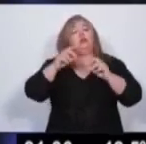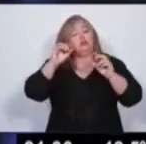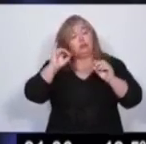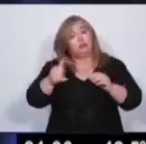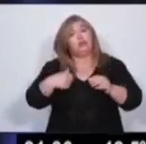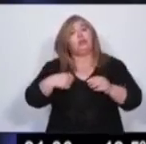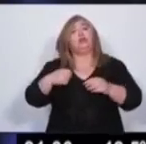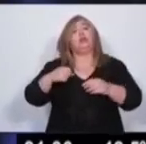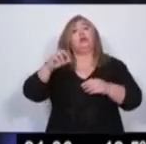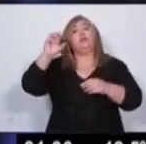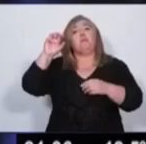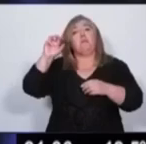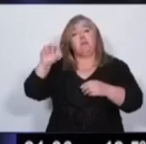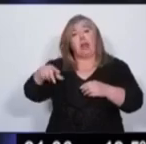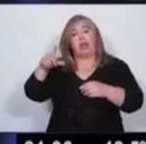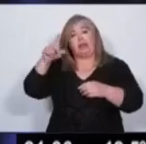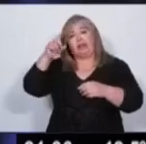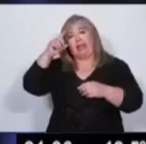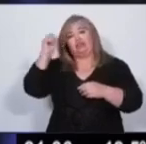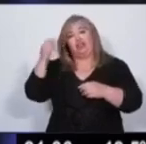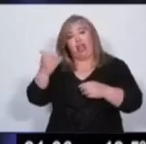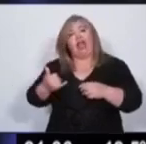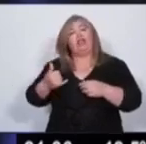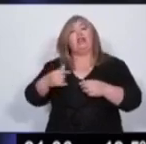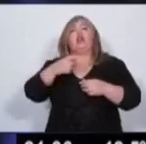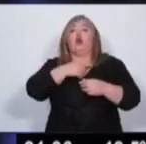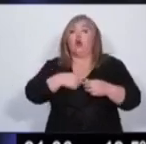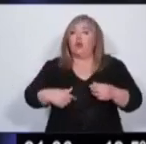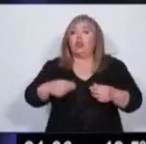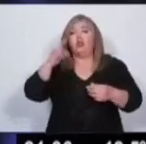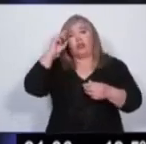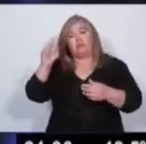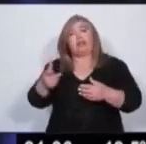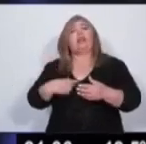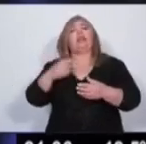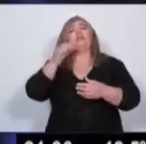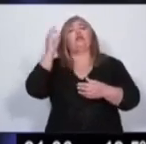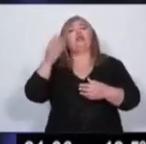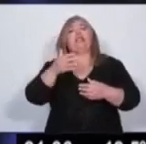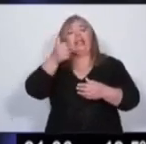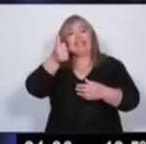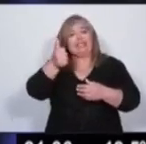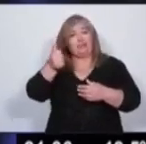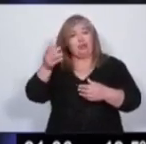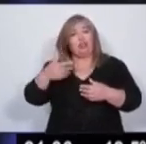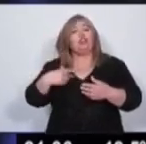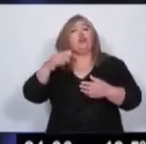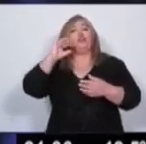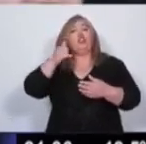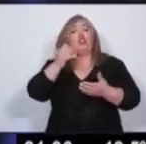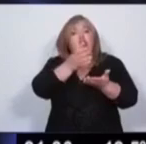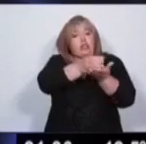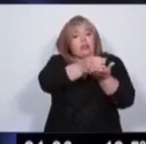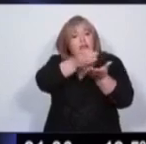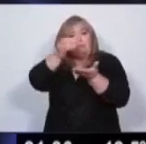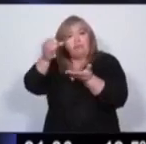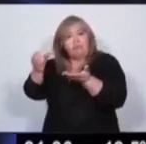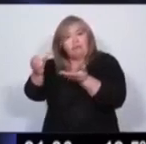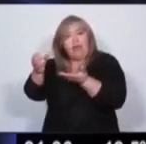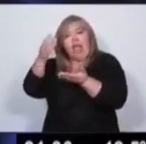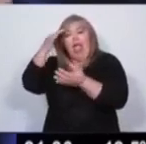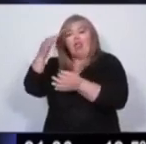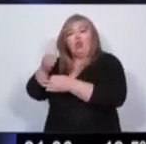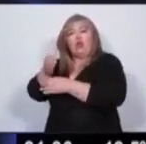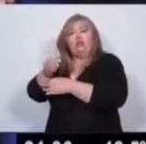de financiamiento educativo que hoy Establece que un 6% del producto interno bruto debe destinarse educación y solamente está